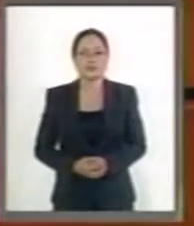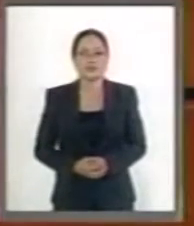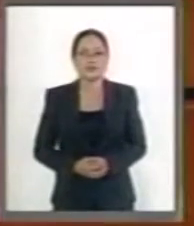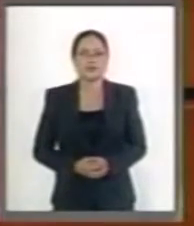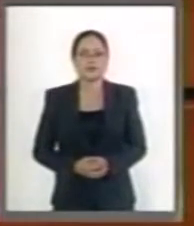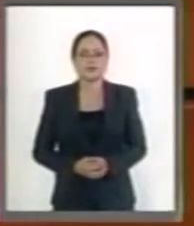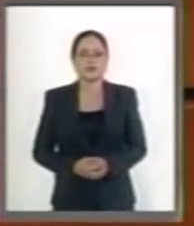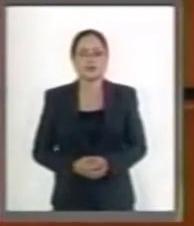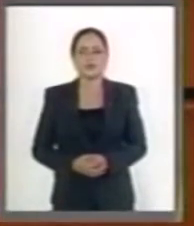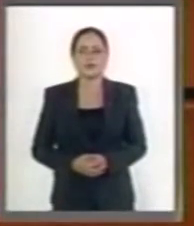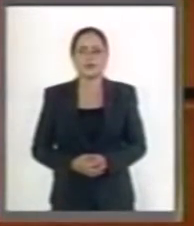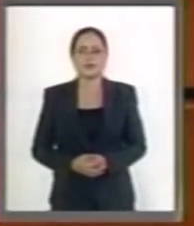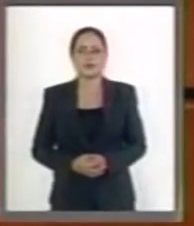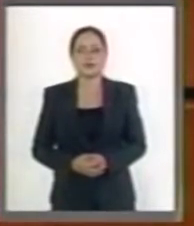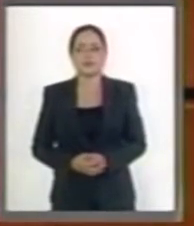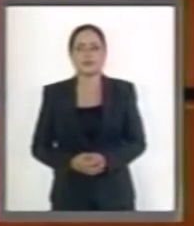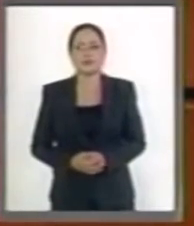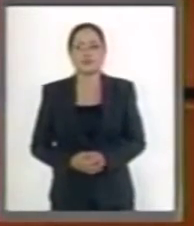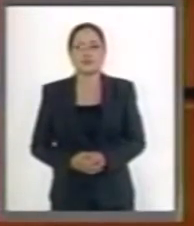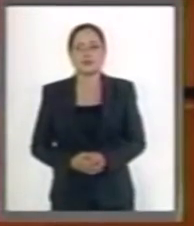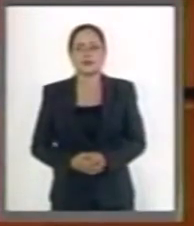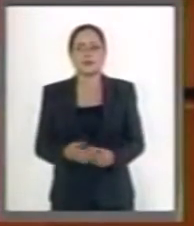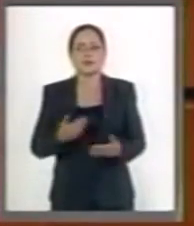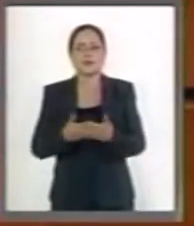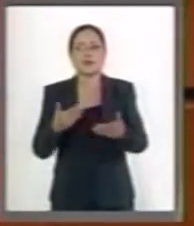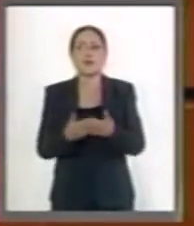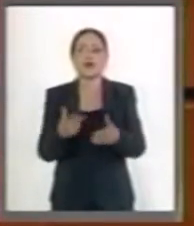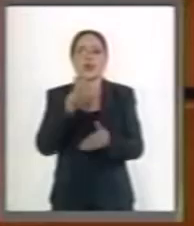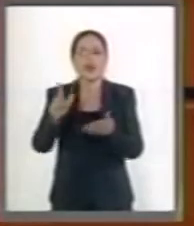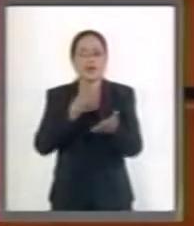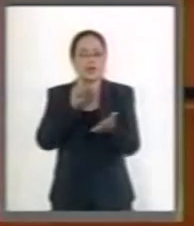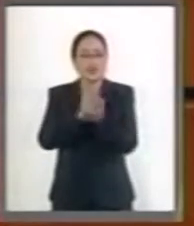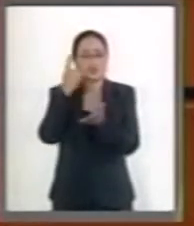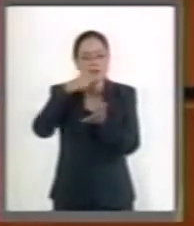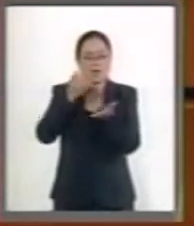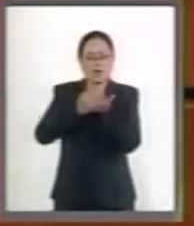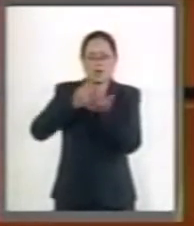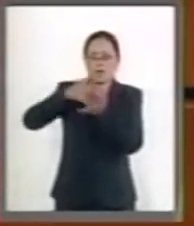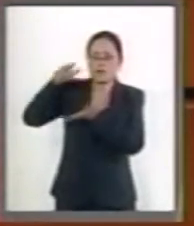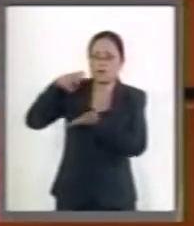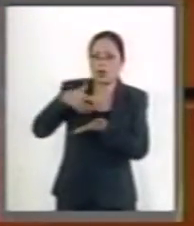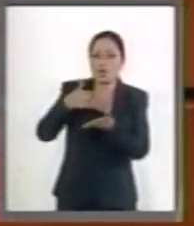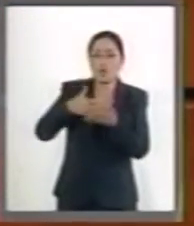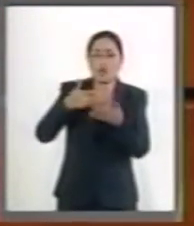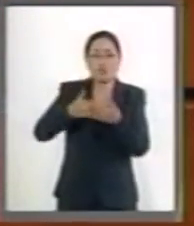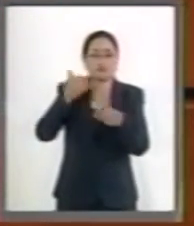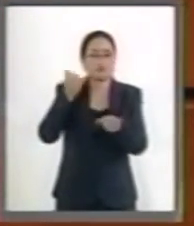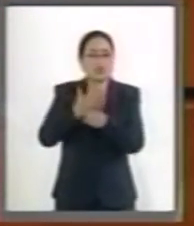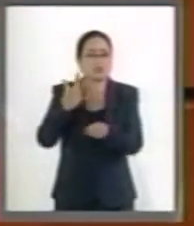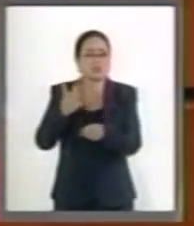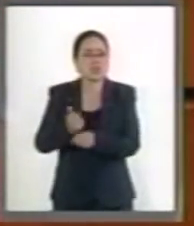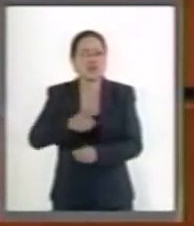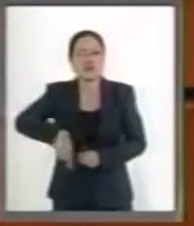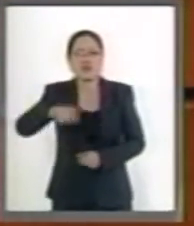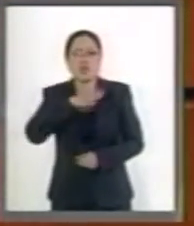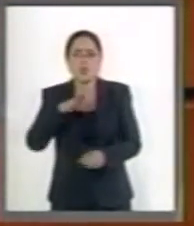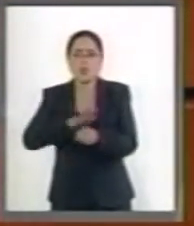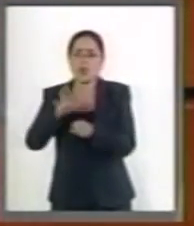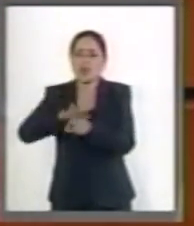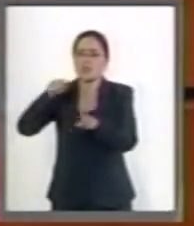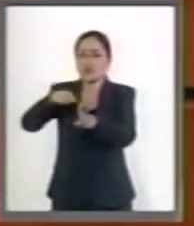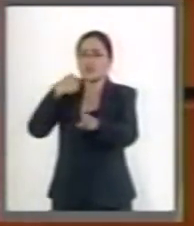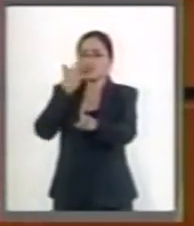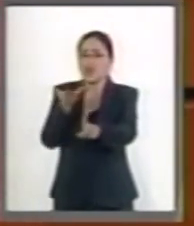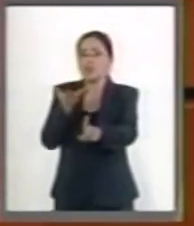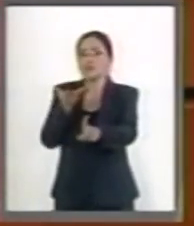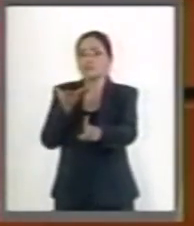En esta ley de ingresos, de manera tramposa, se pretende